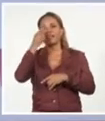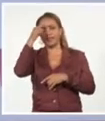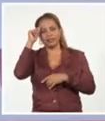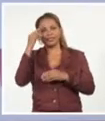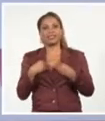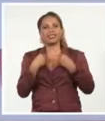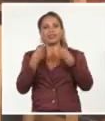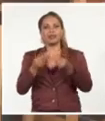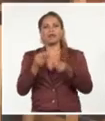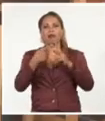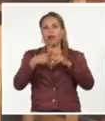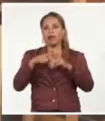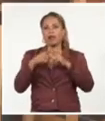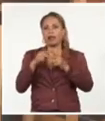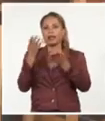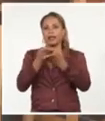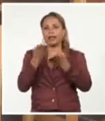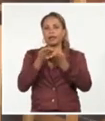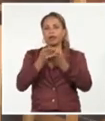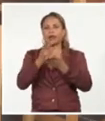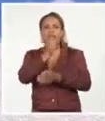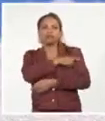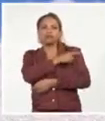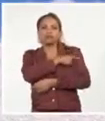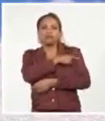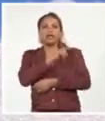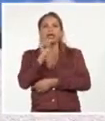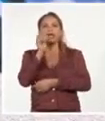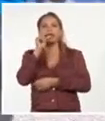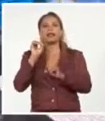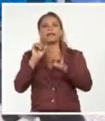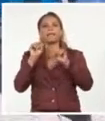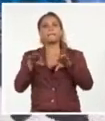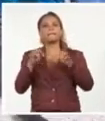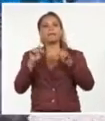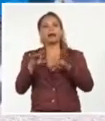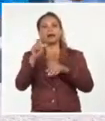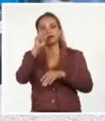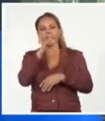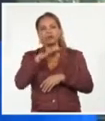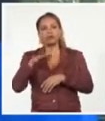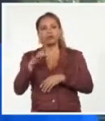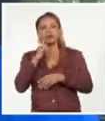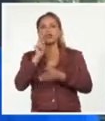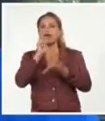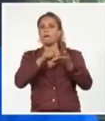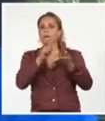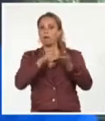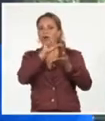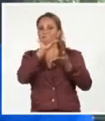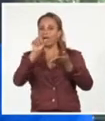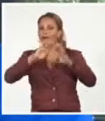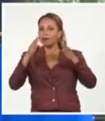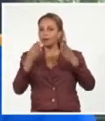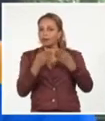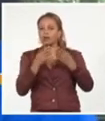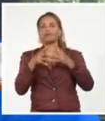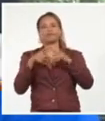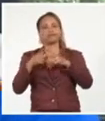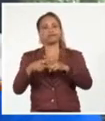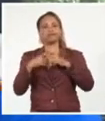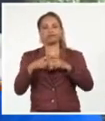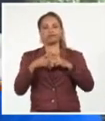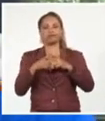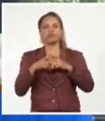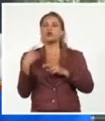de la escuela primaria, el parque infantil y la bodega del poblado. Como dignos continuadores que debemos sentirnos cada uno entre los